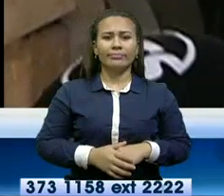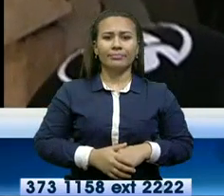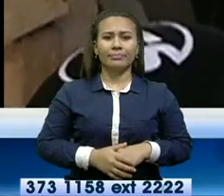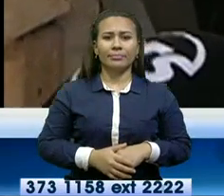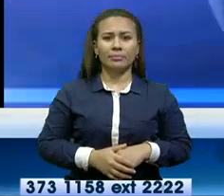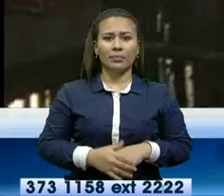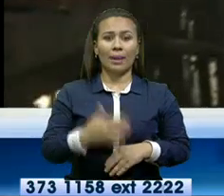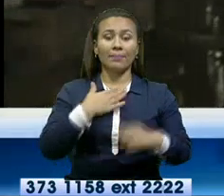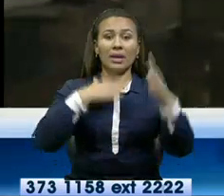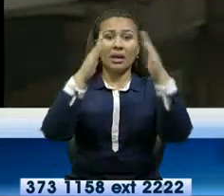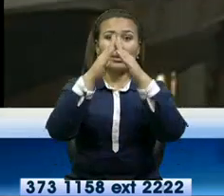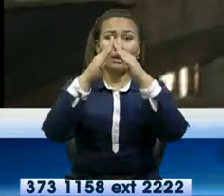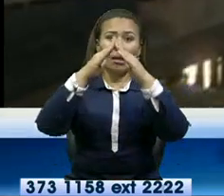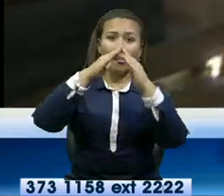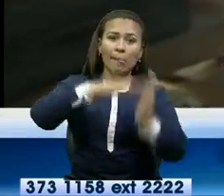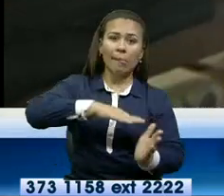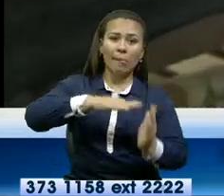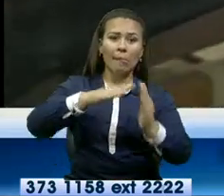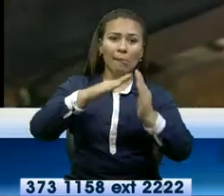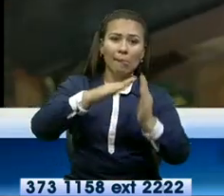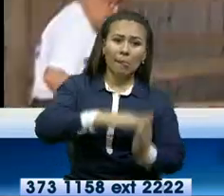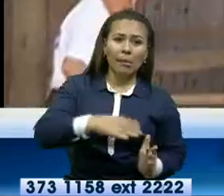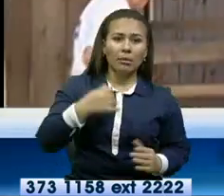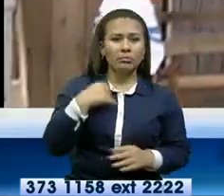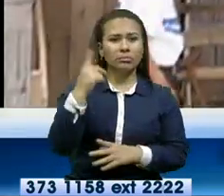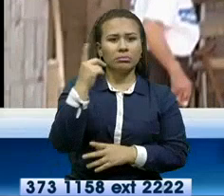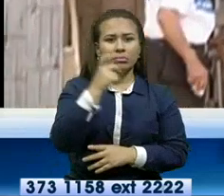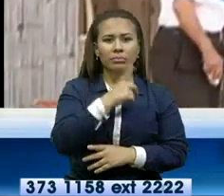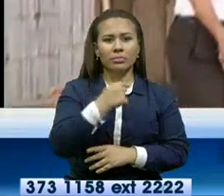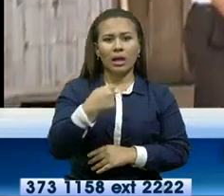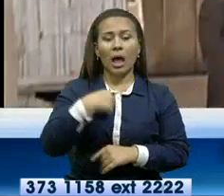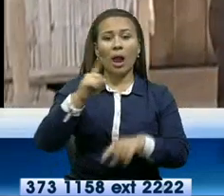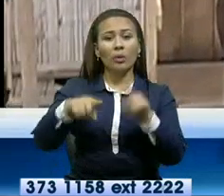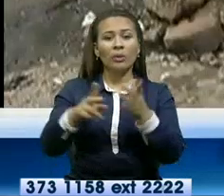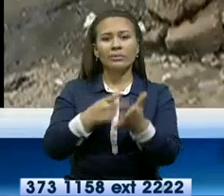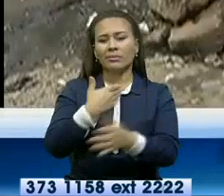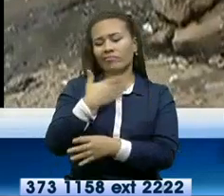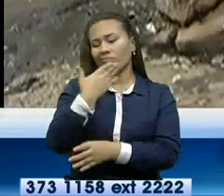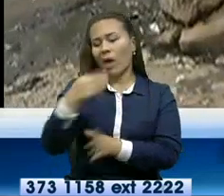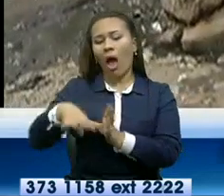la casa. Y tengo que a veces quedarme en la calle.